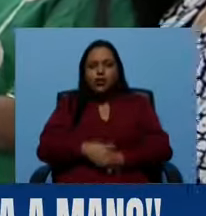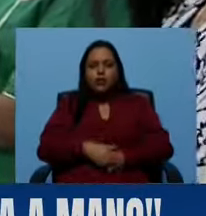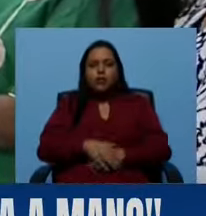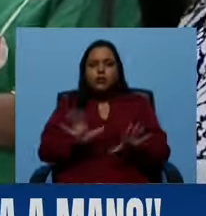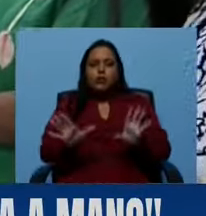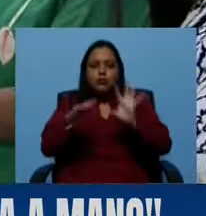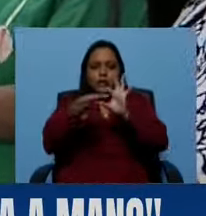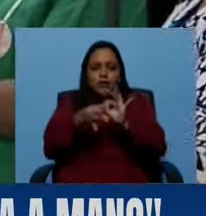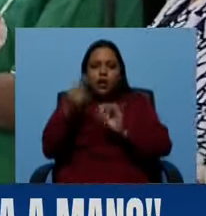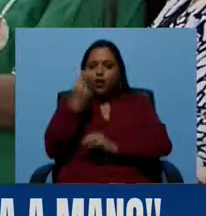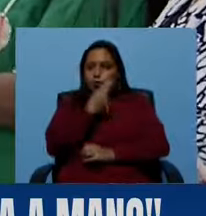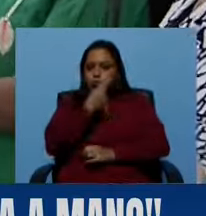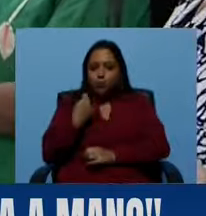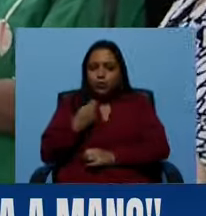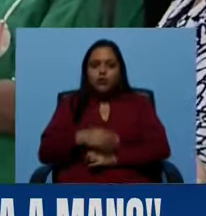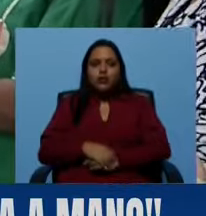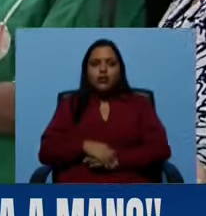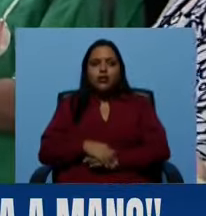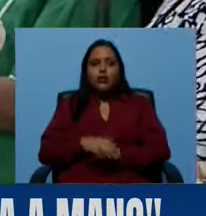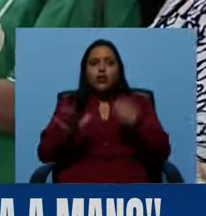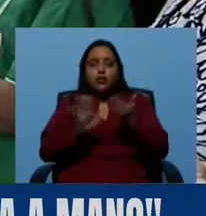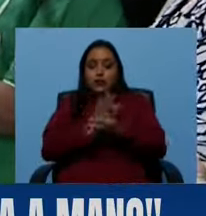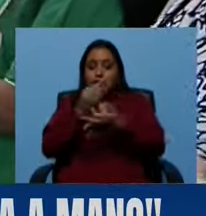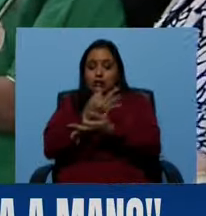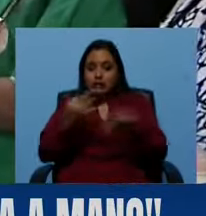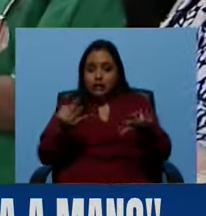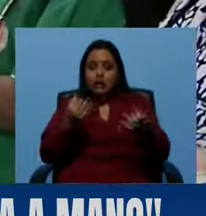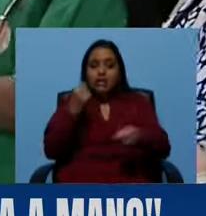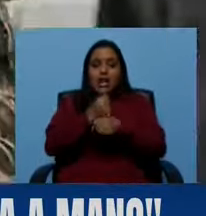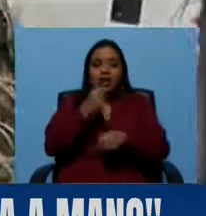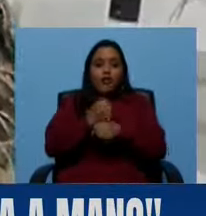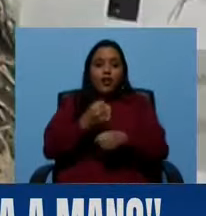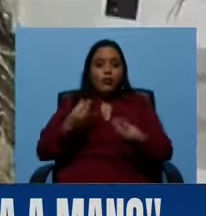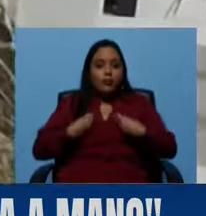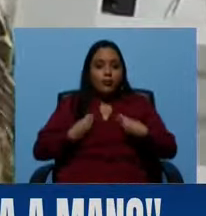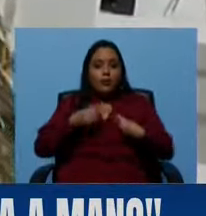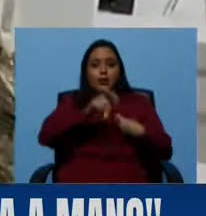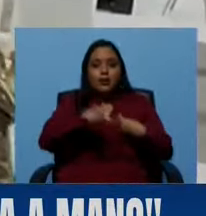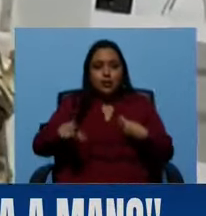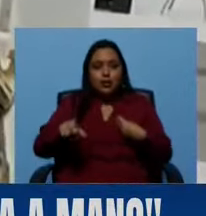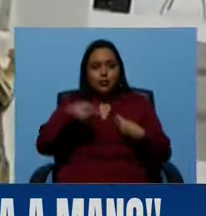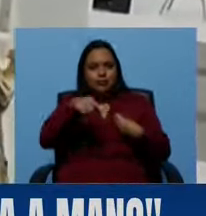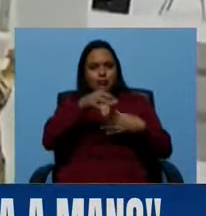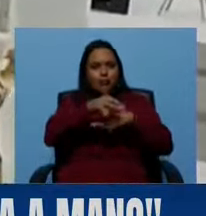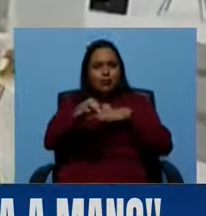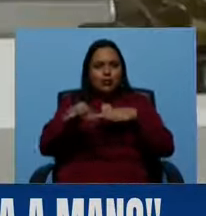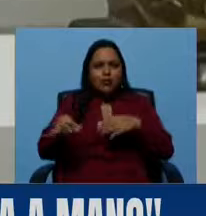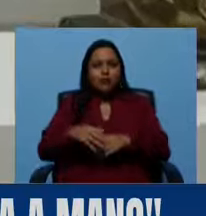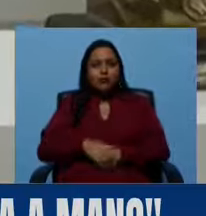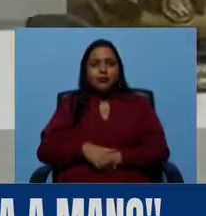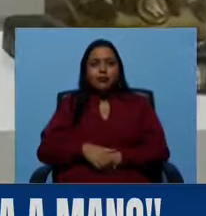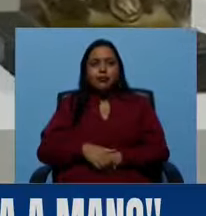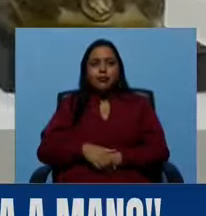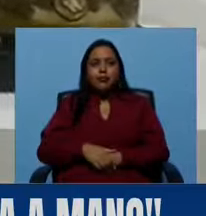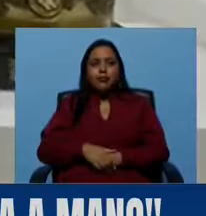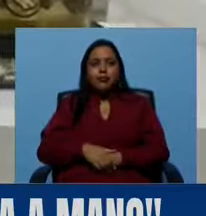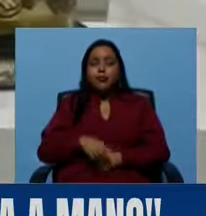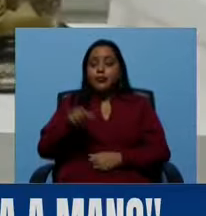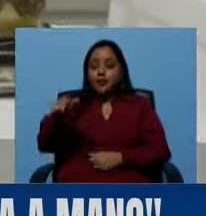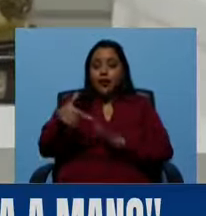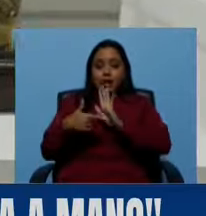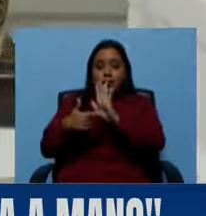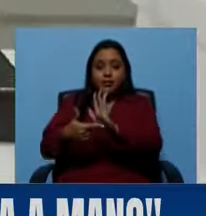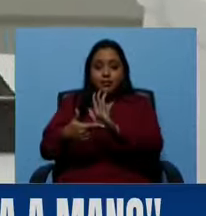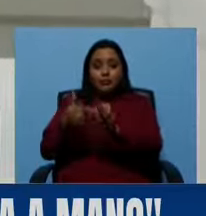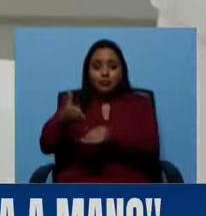unificar compromisos en cuanto a la calidad de vida de los habitantes de Bramón. Lo que el Aquiles